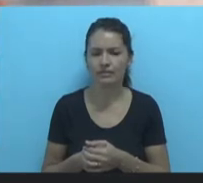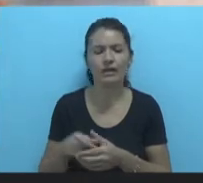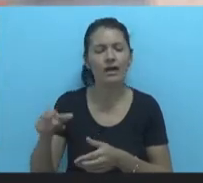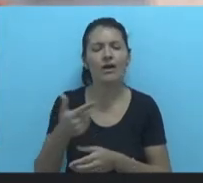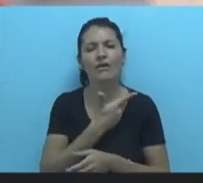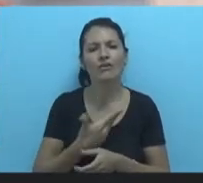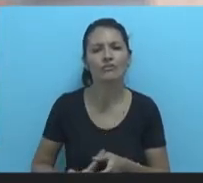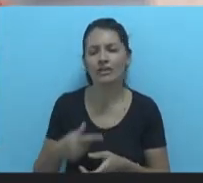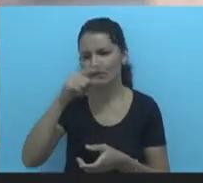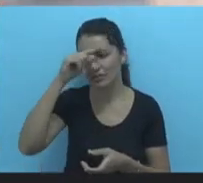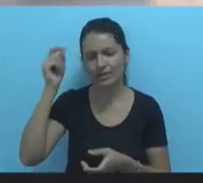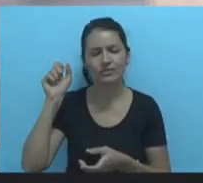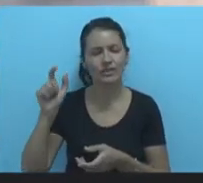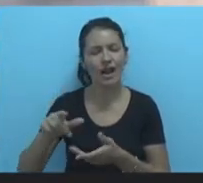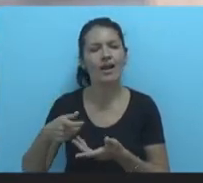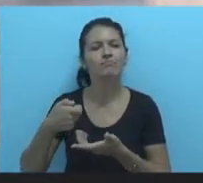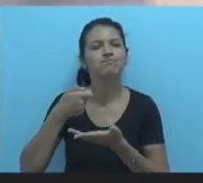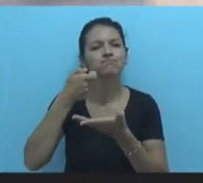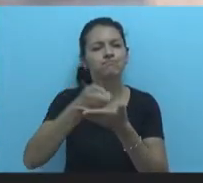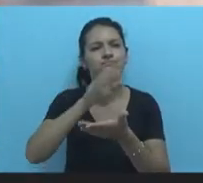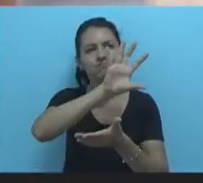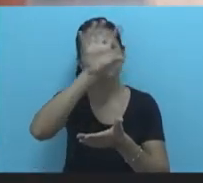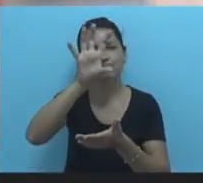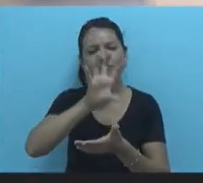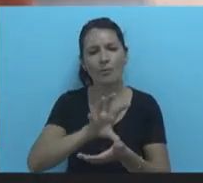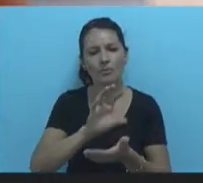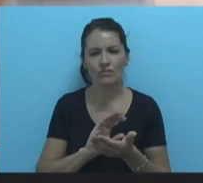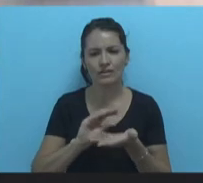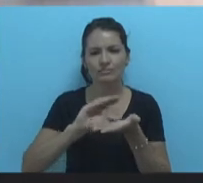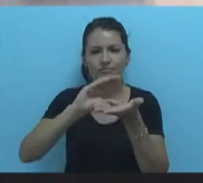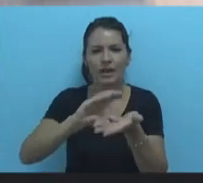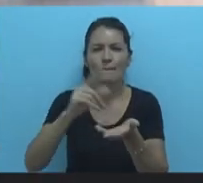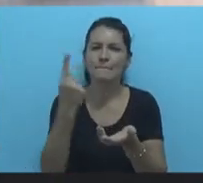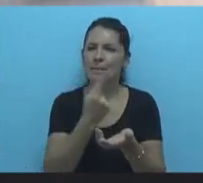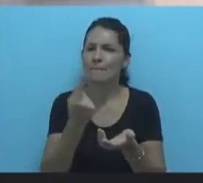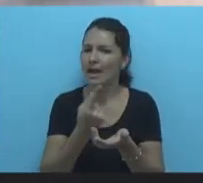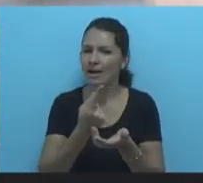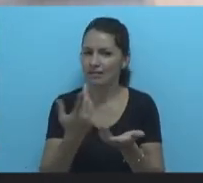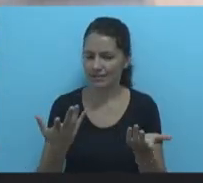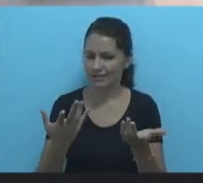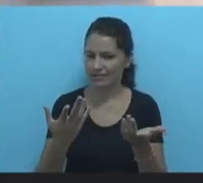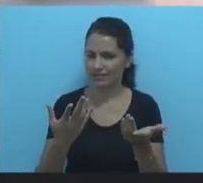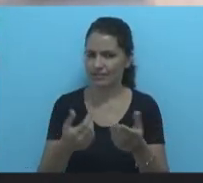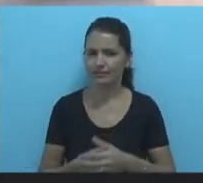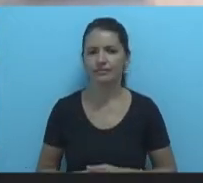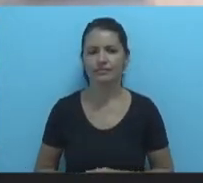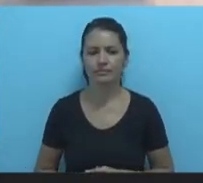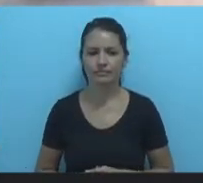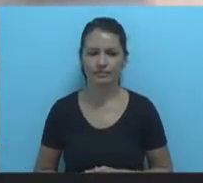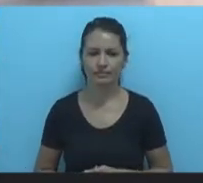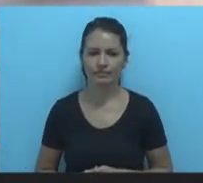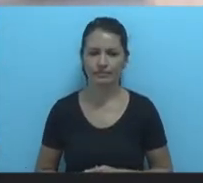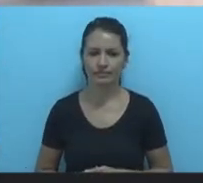Estado Nacional cedió recursos en favor de las provincias argentinas por primera vez en la historia democrática del 83 hasta